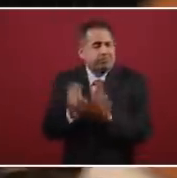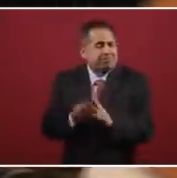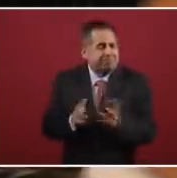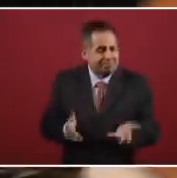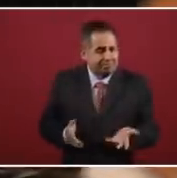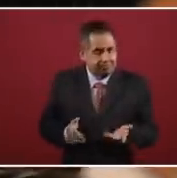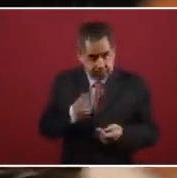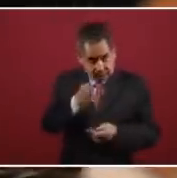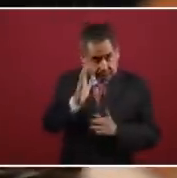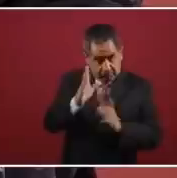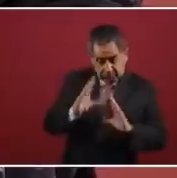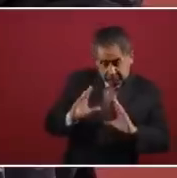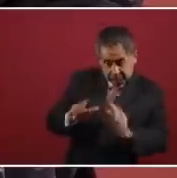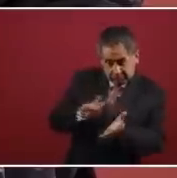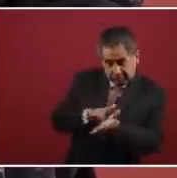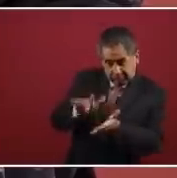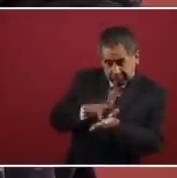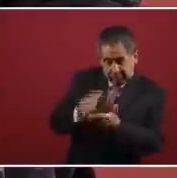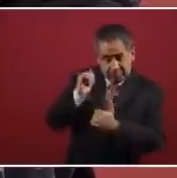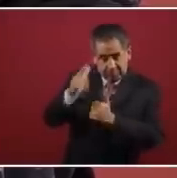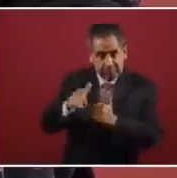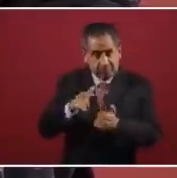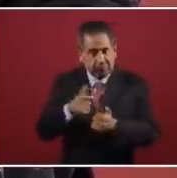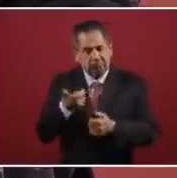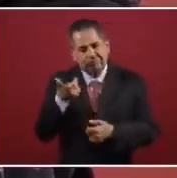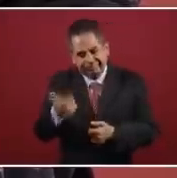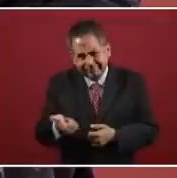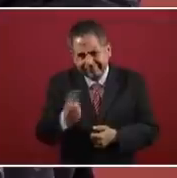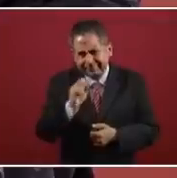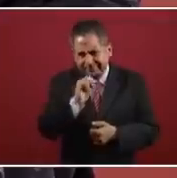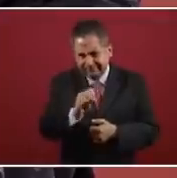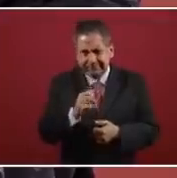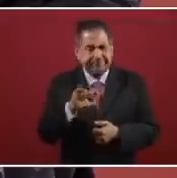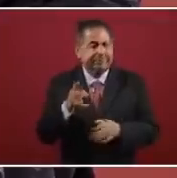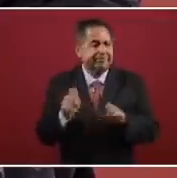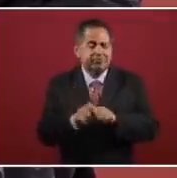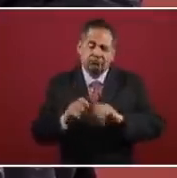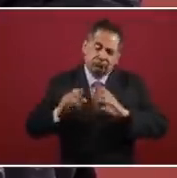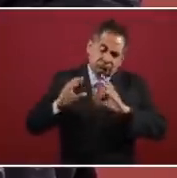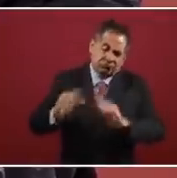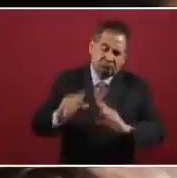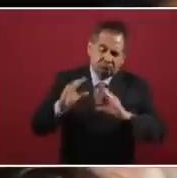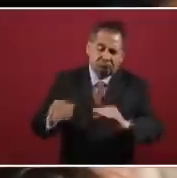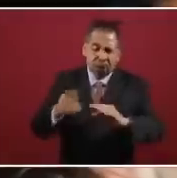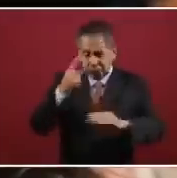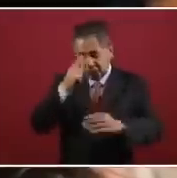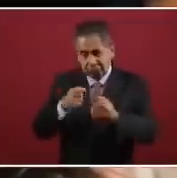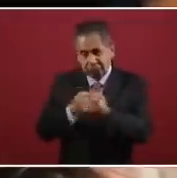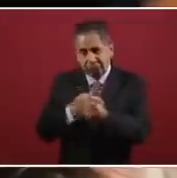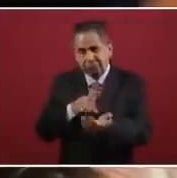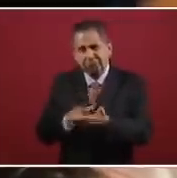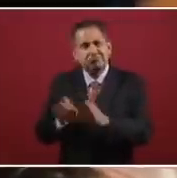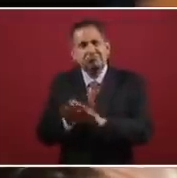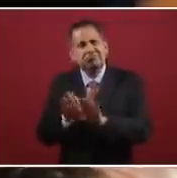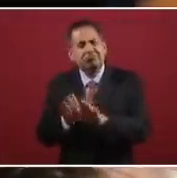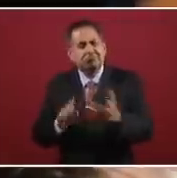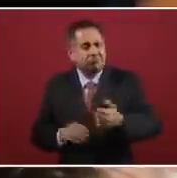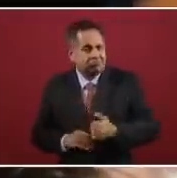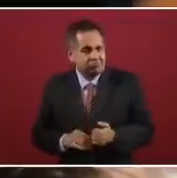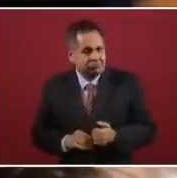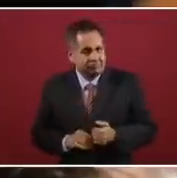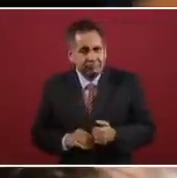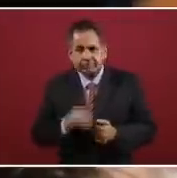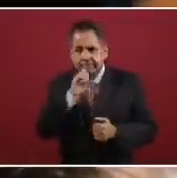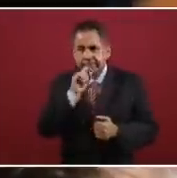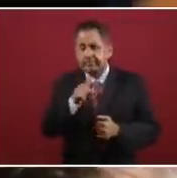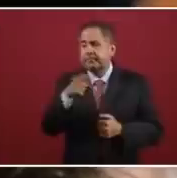manera primordial este apoyo económico, pero también el capacitarlos y fortalecer los negocios. Y en su oportunidad también a la